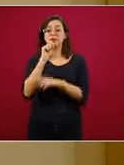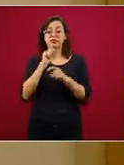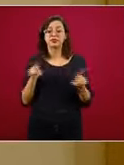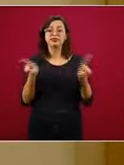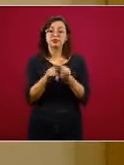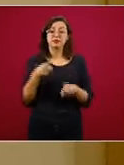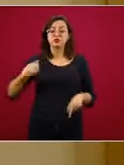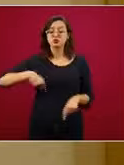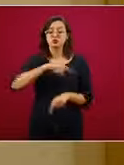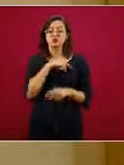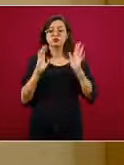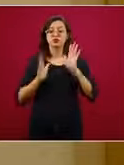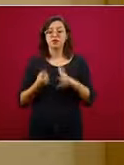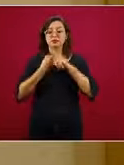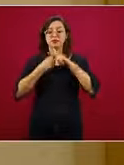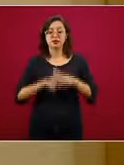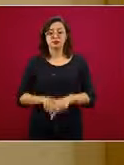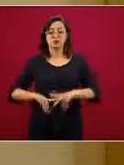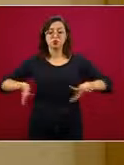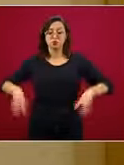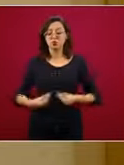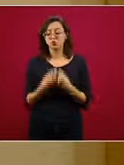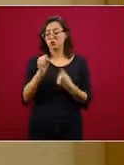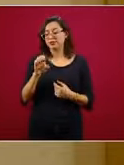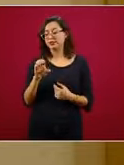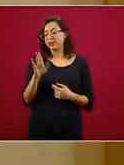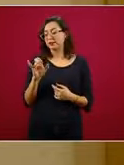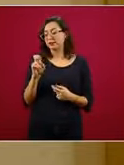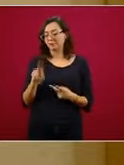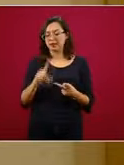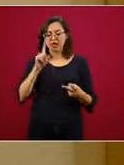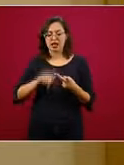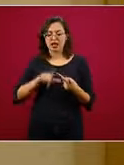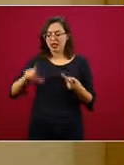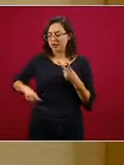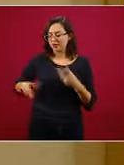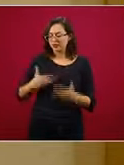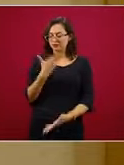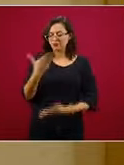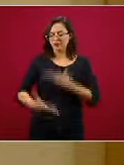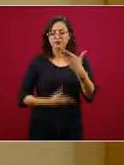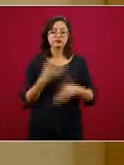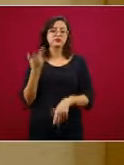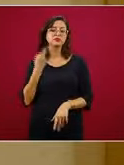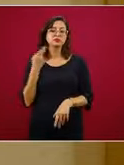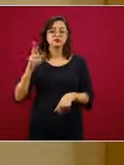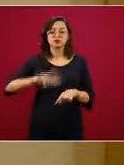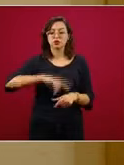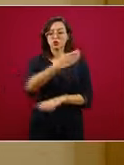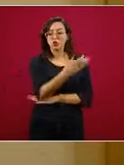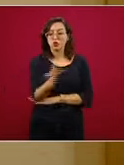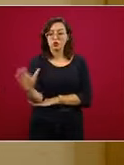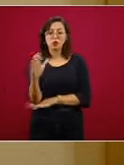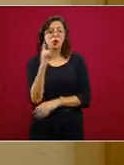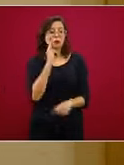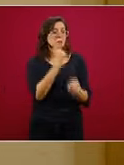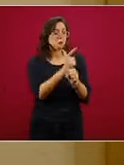estamos trabajando con la Secretaría de Bienestar y Servidores de la Nación, la Procuraduría Agraria, que también ha sido muy útil para identificar